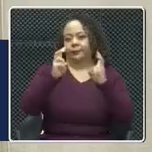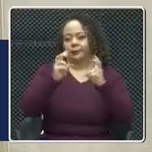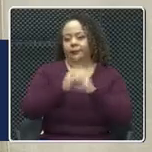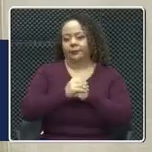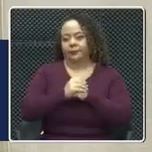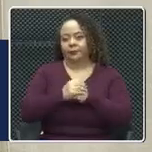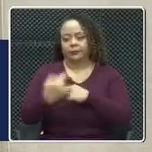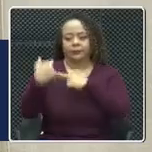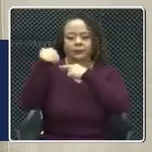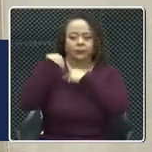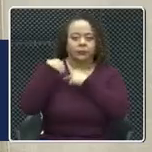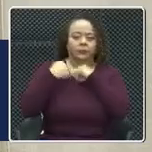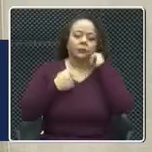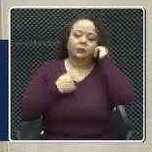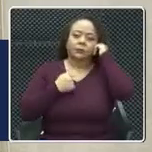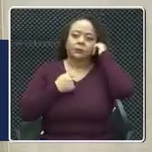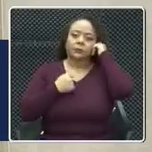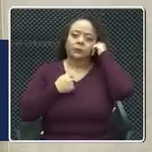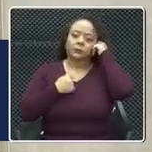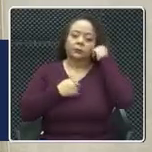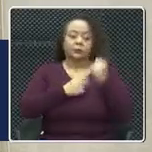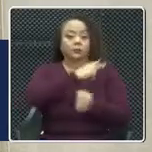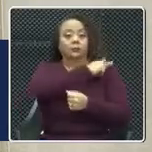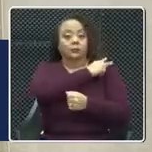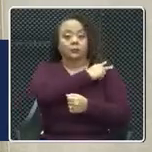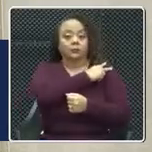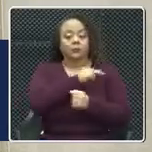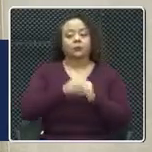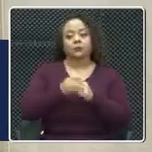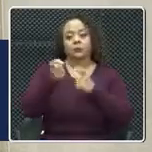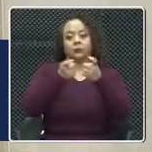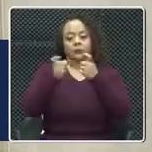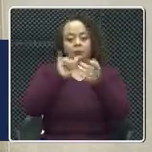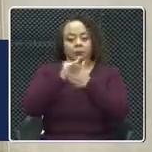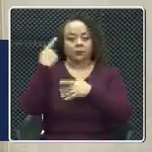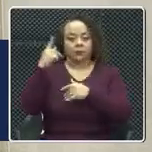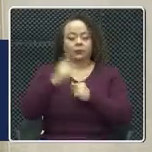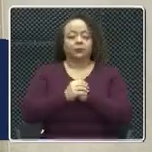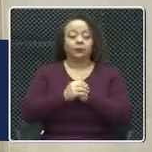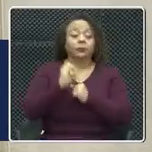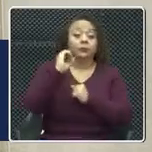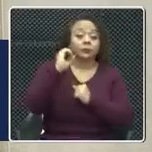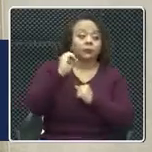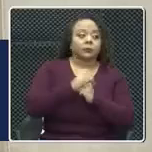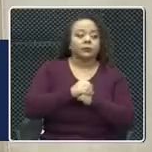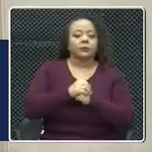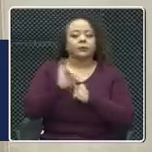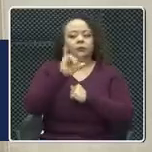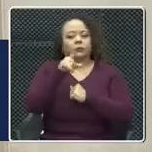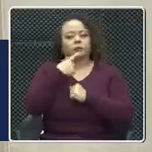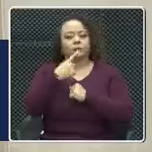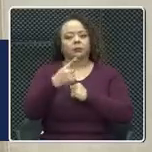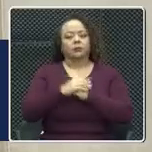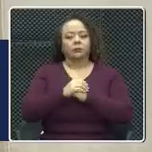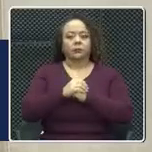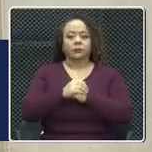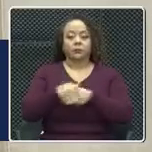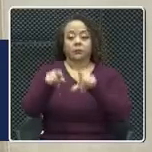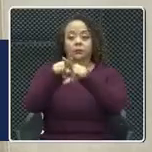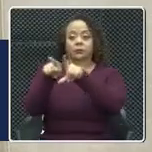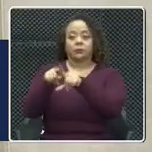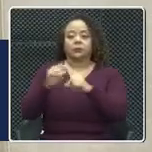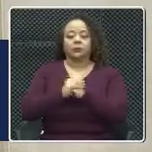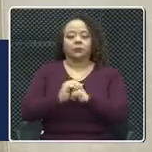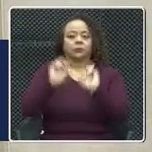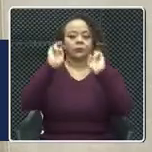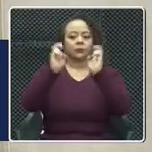responsabilidad del patrono, ¿verdad? En la gestión de ese riesgo. O incluso eso que vos decías ahora, ¿verdad? También